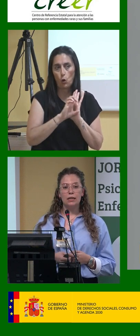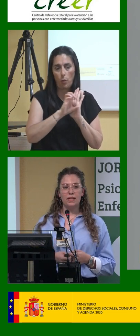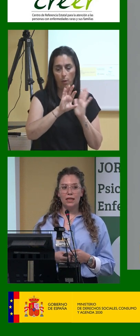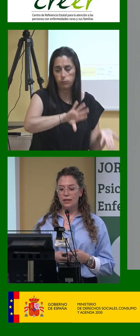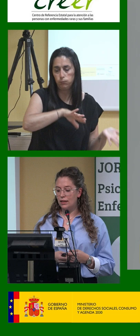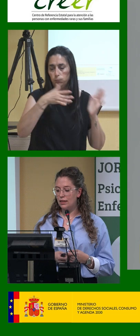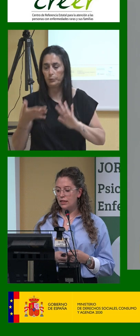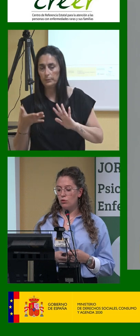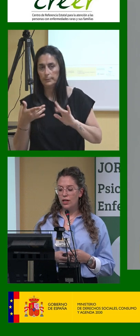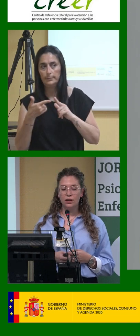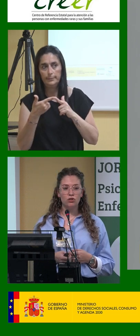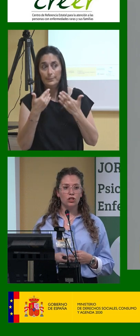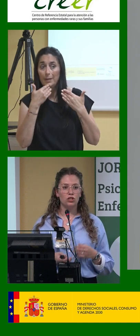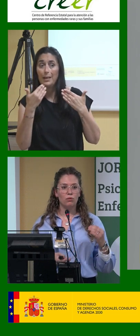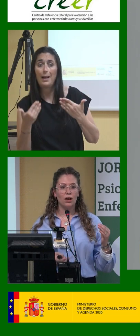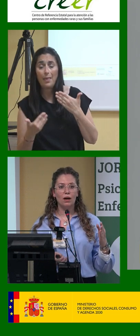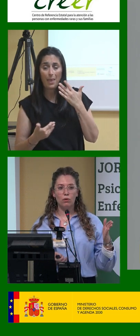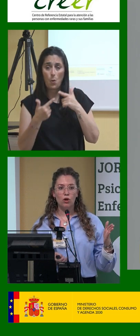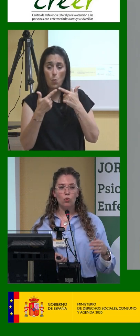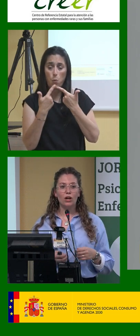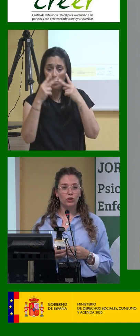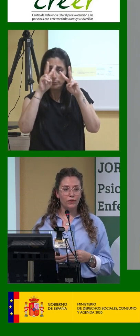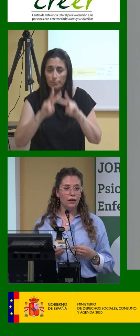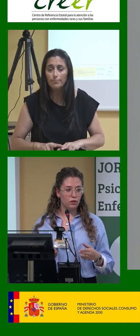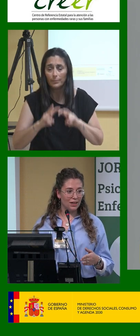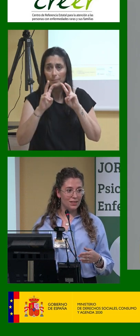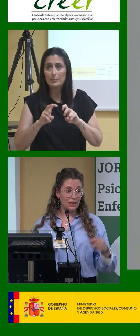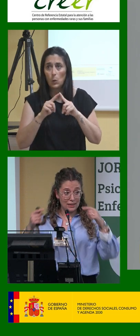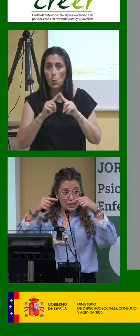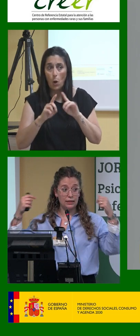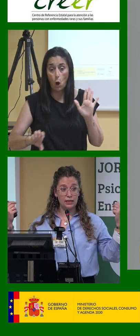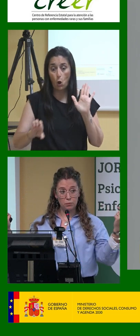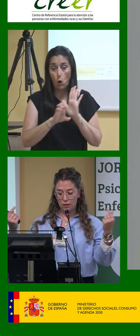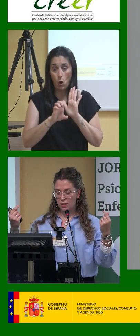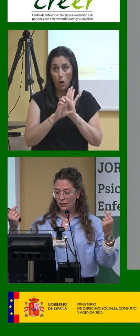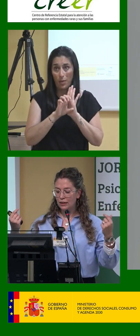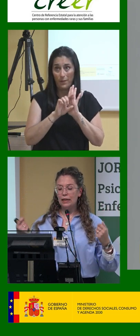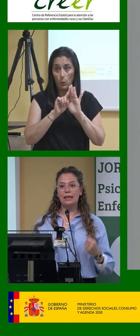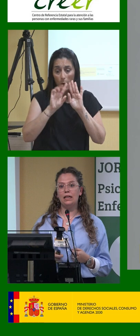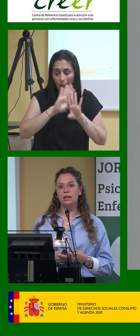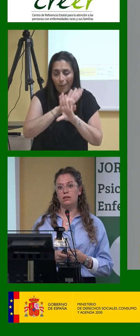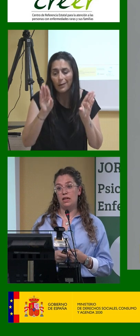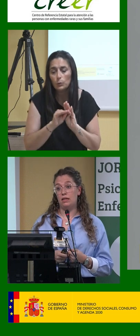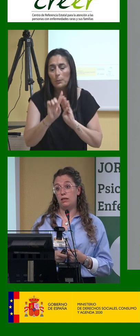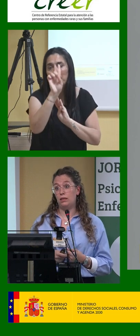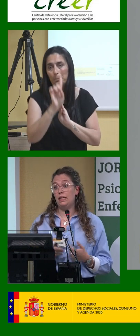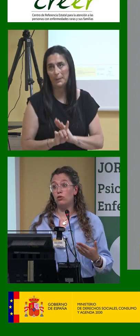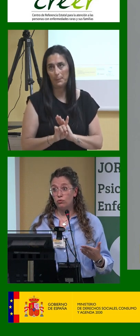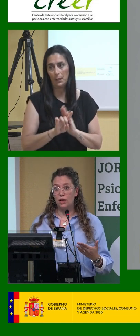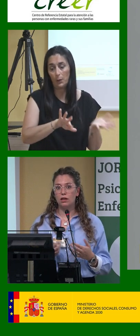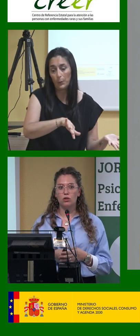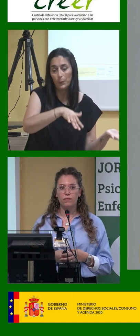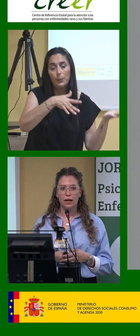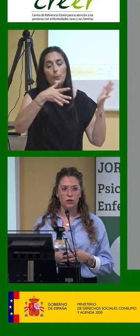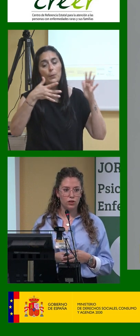categorías mediante análisis booleanos, que nos llevó a cabo una codificación axial en esa síntesis primera, que derivó